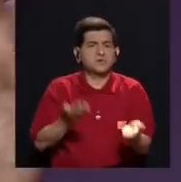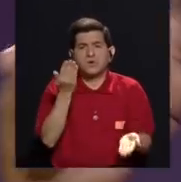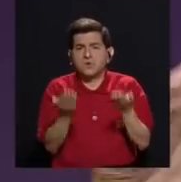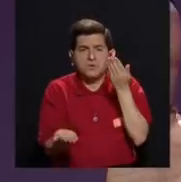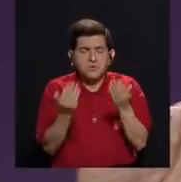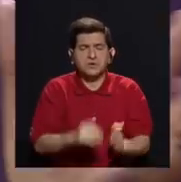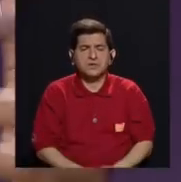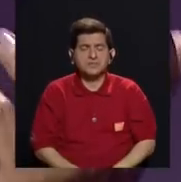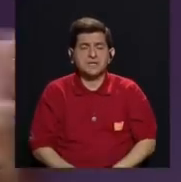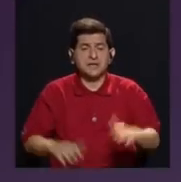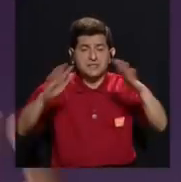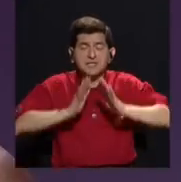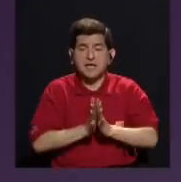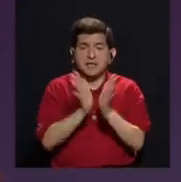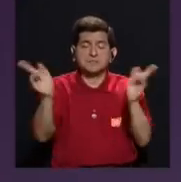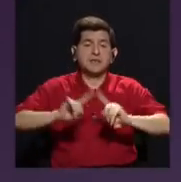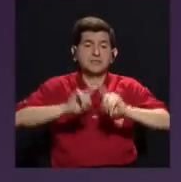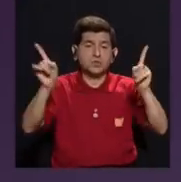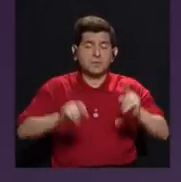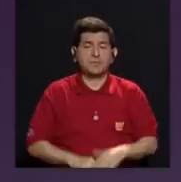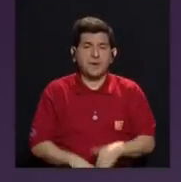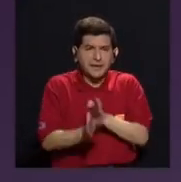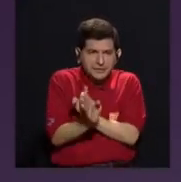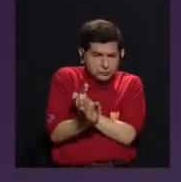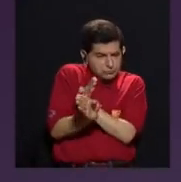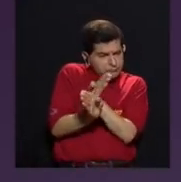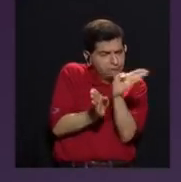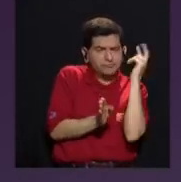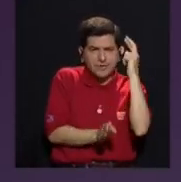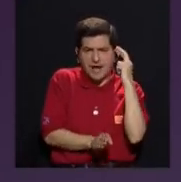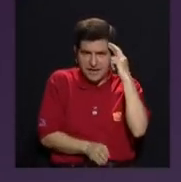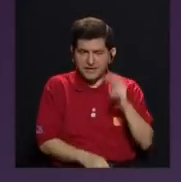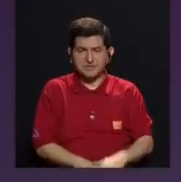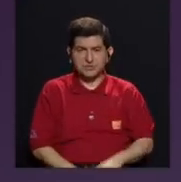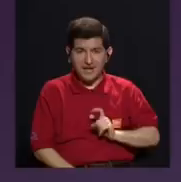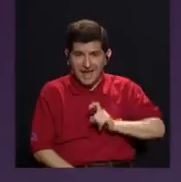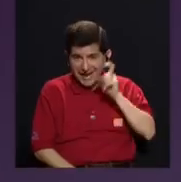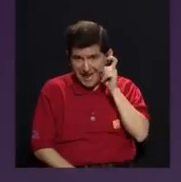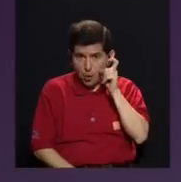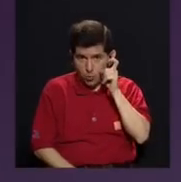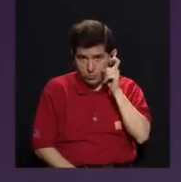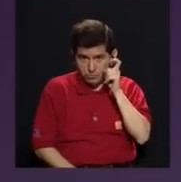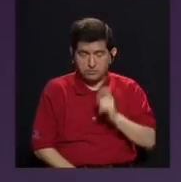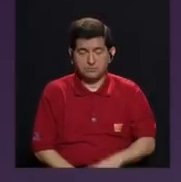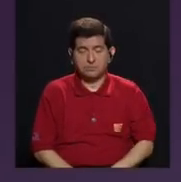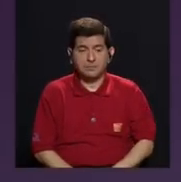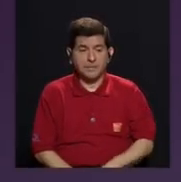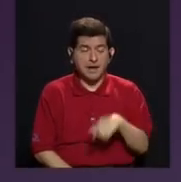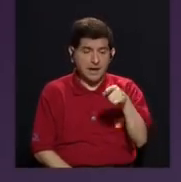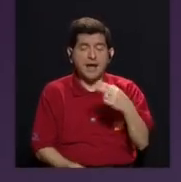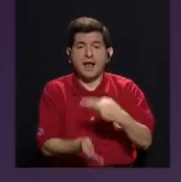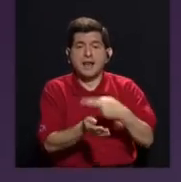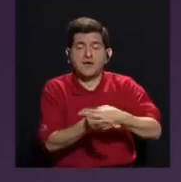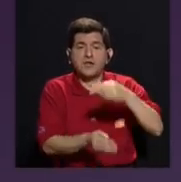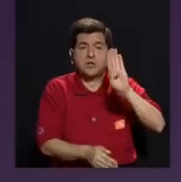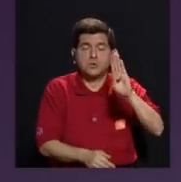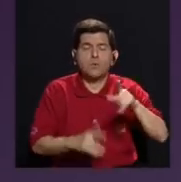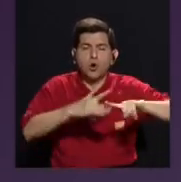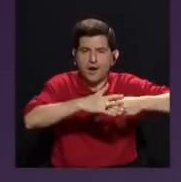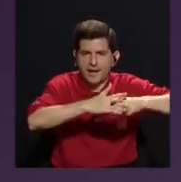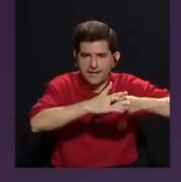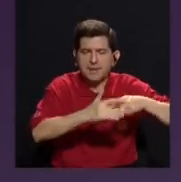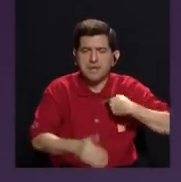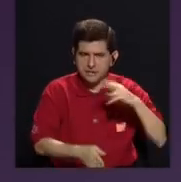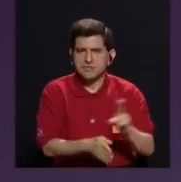público pero donde hay un set por razón de género de manera que en la bomba yo utilizo la bomba como una herramienta